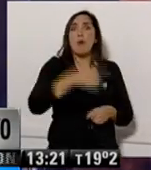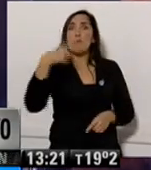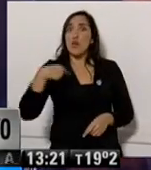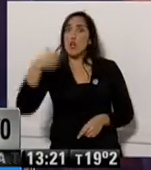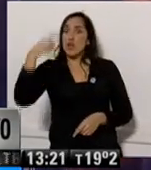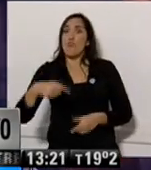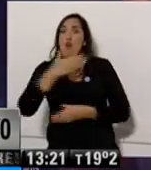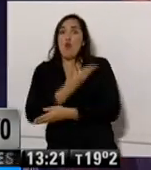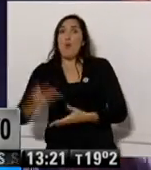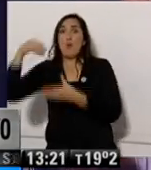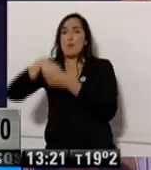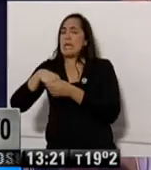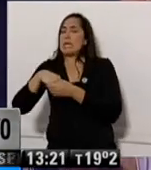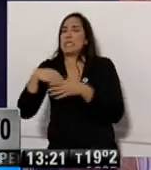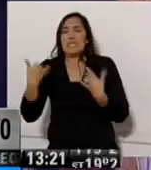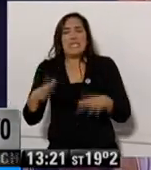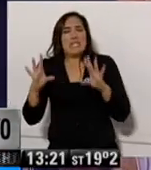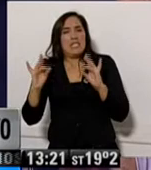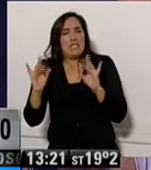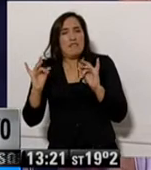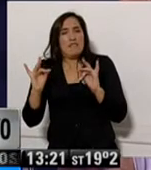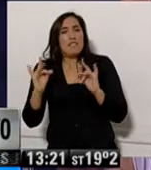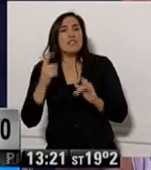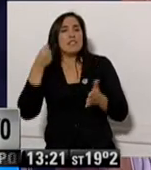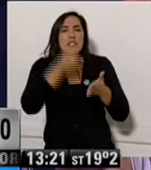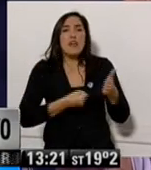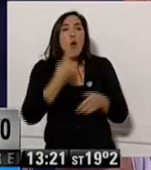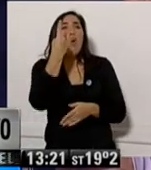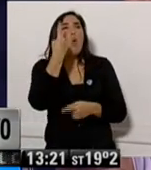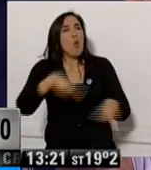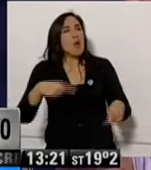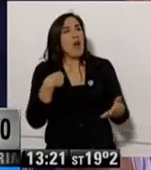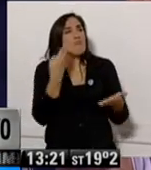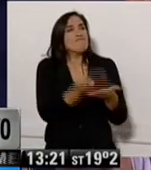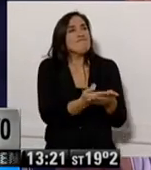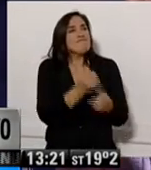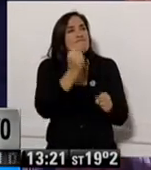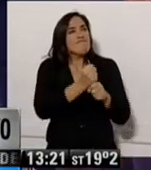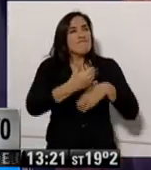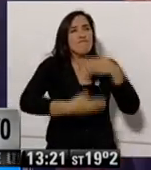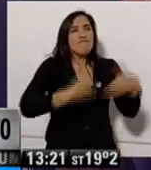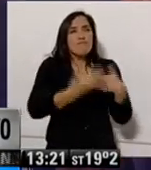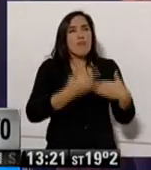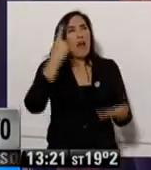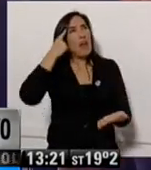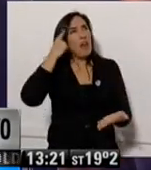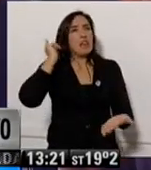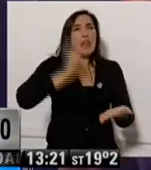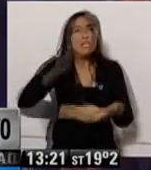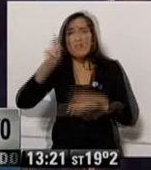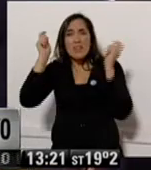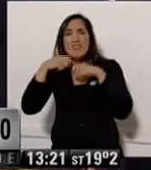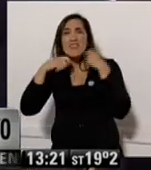gobierno. Por cada medida, por cada decisión,